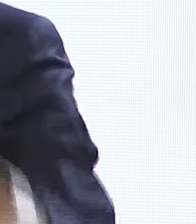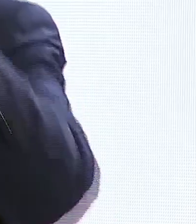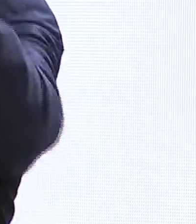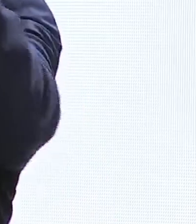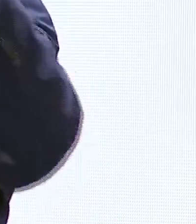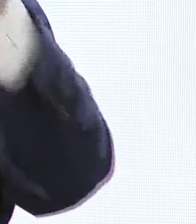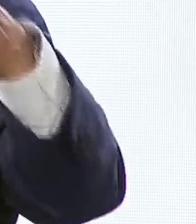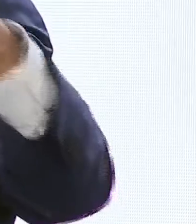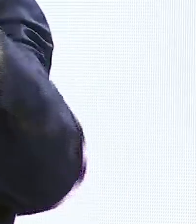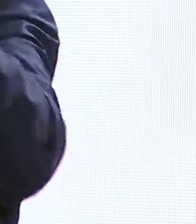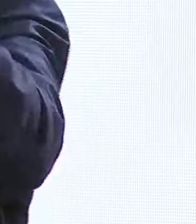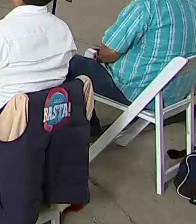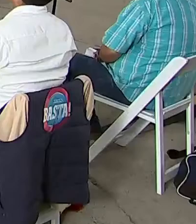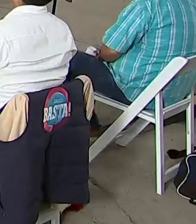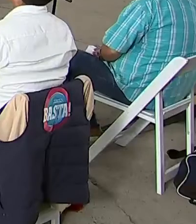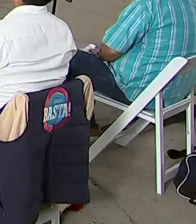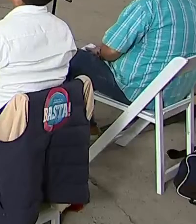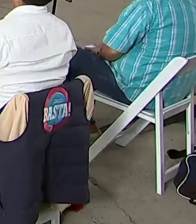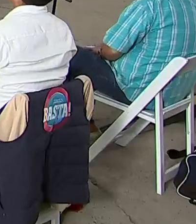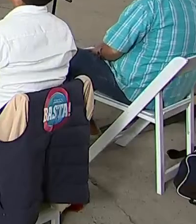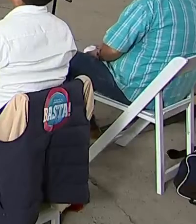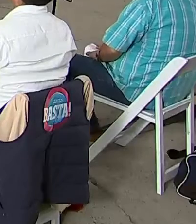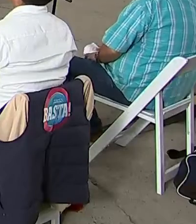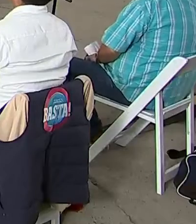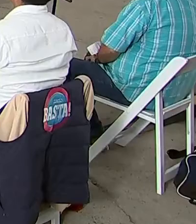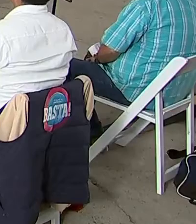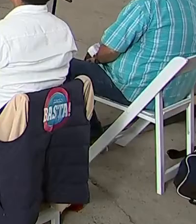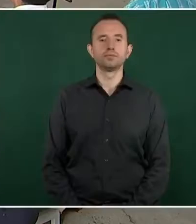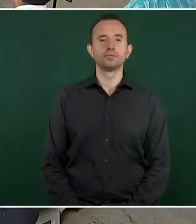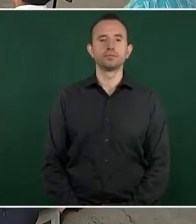Y tienen pues sus aparatos,